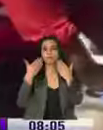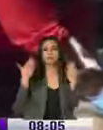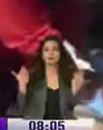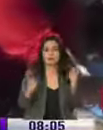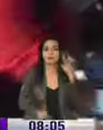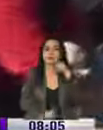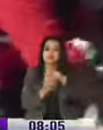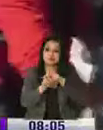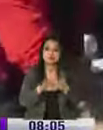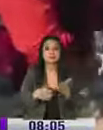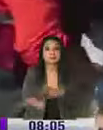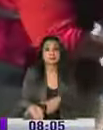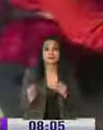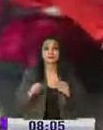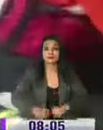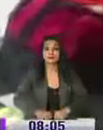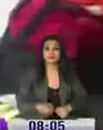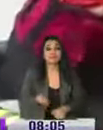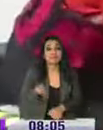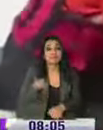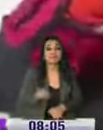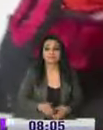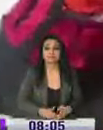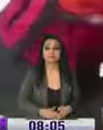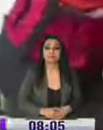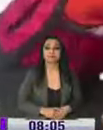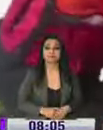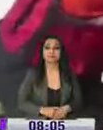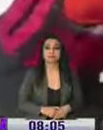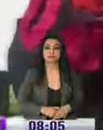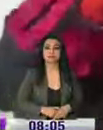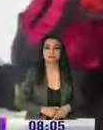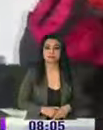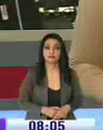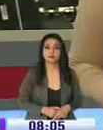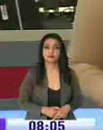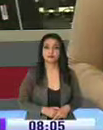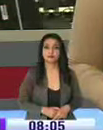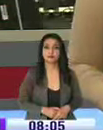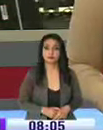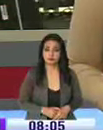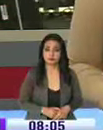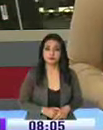en cuestión de minutos. En Quito informó Iván Casamen.